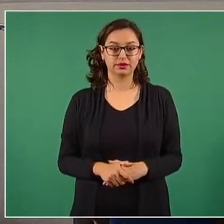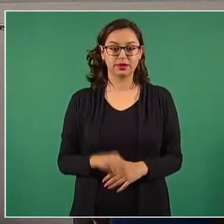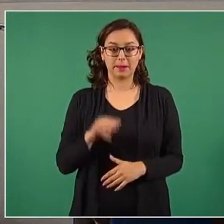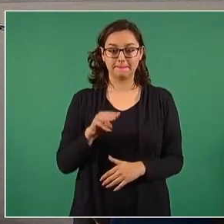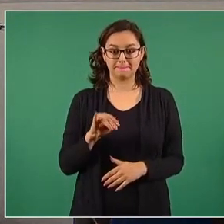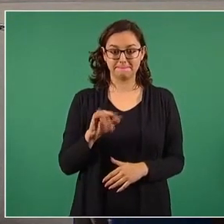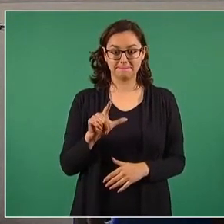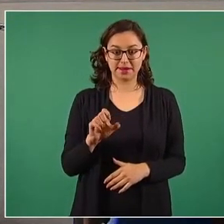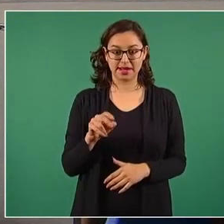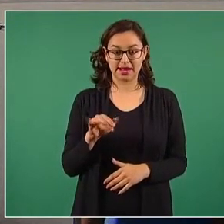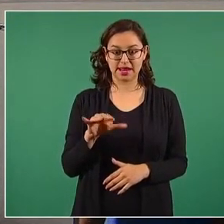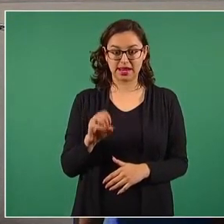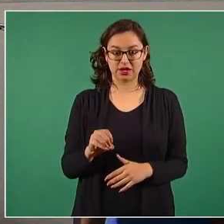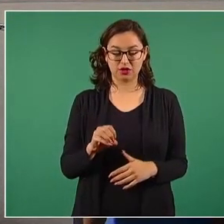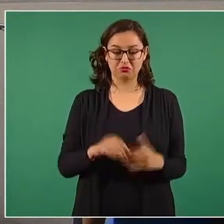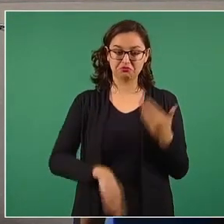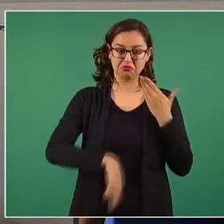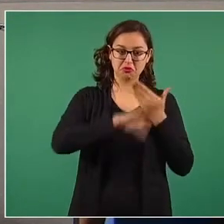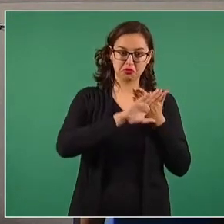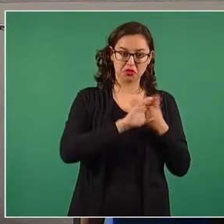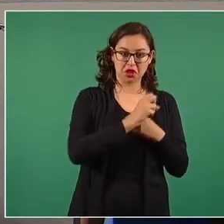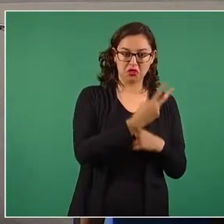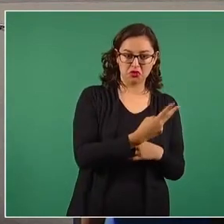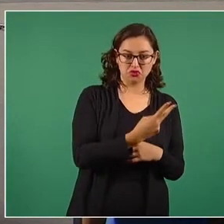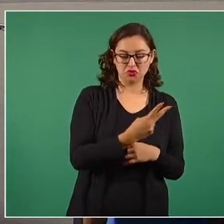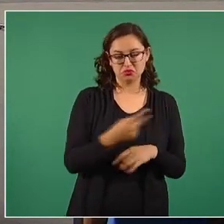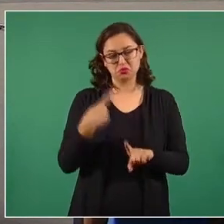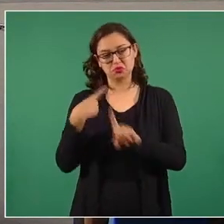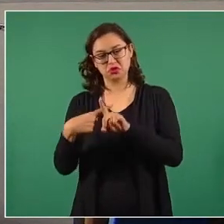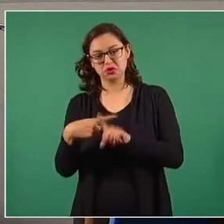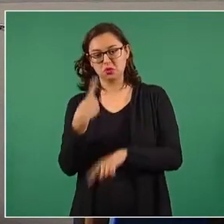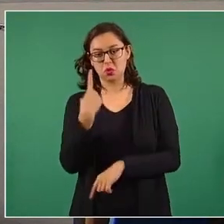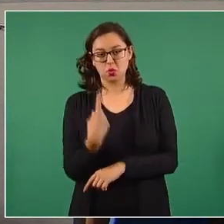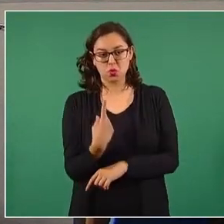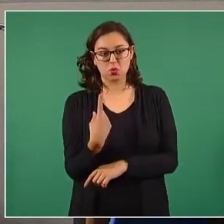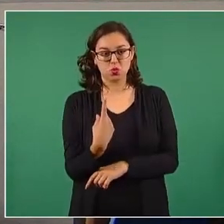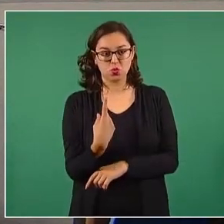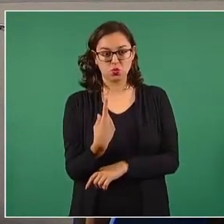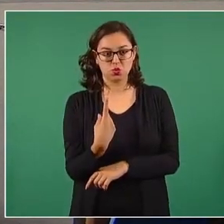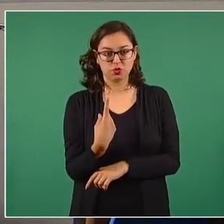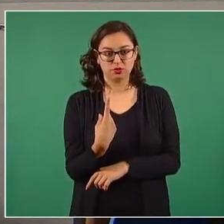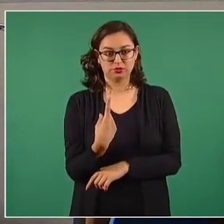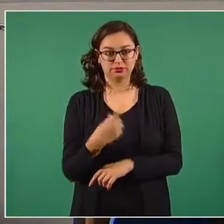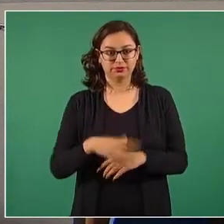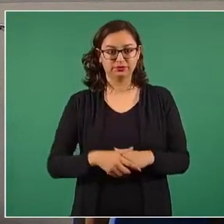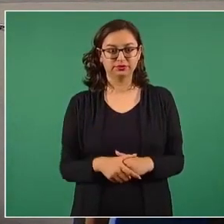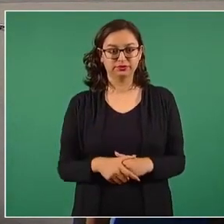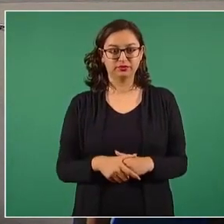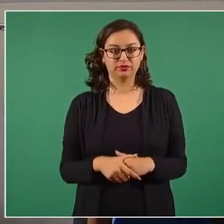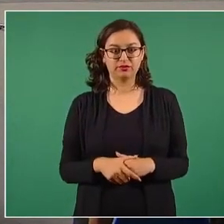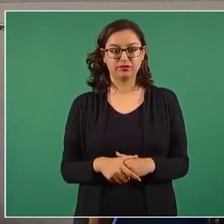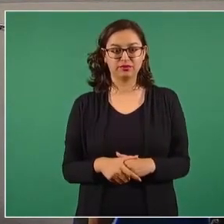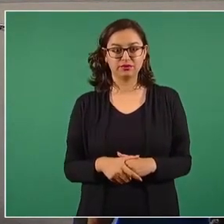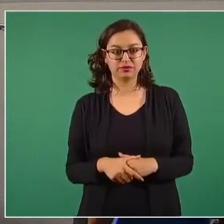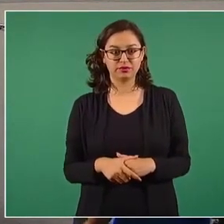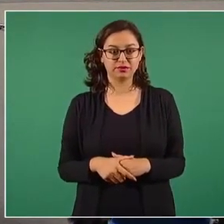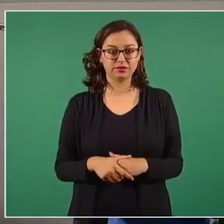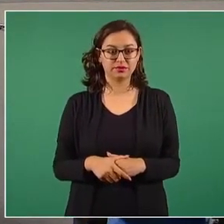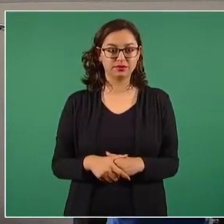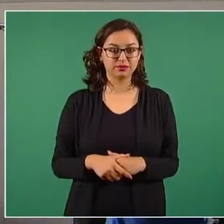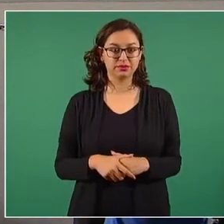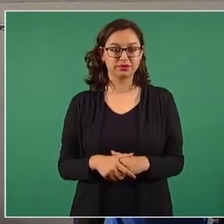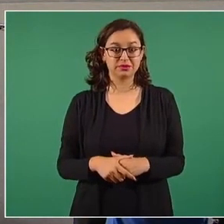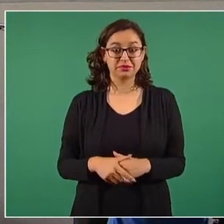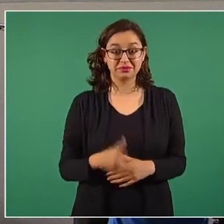Milenio 2-1. ¿Esto qué cosa es? Esta es la nuestra, ¿no? Pues sí, ni modo